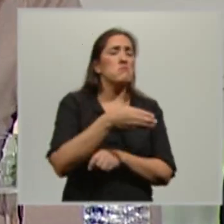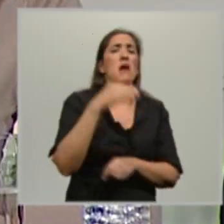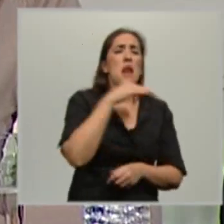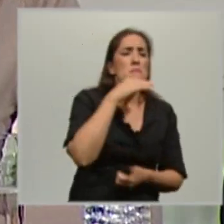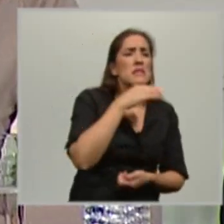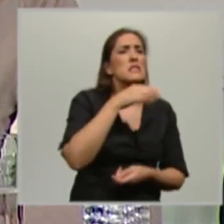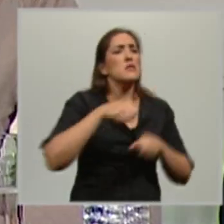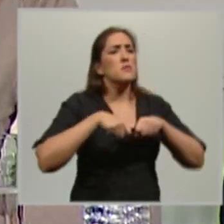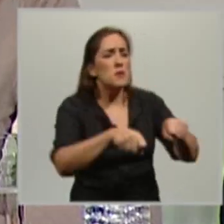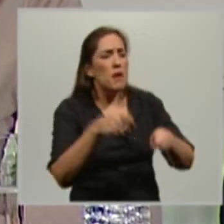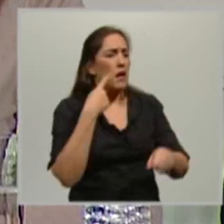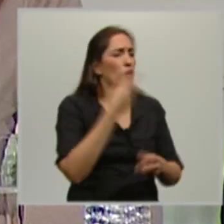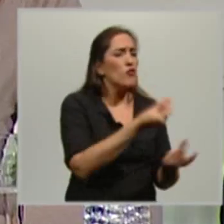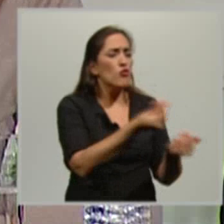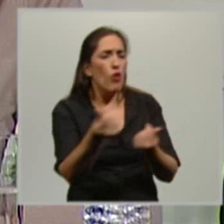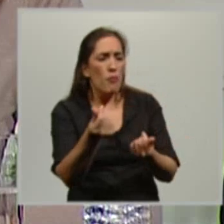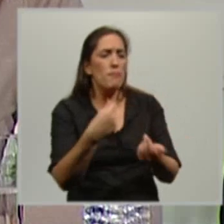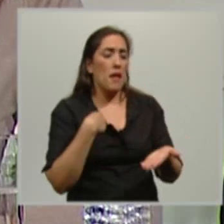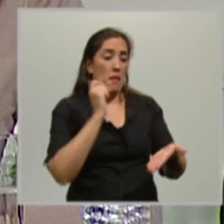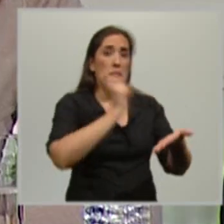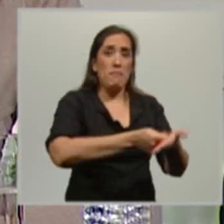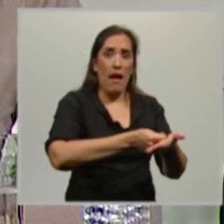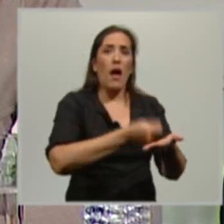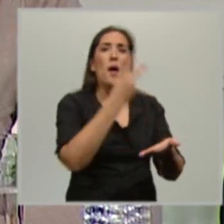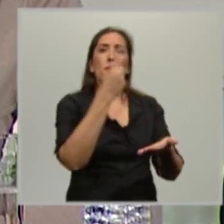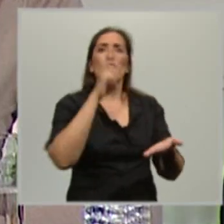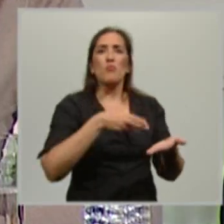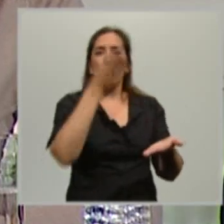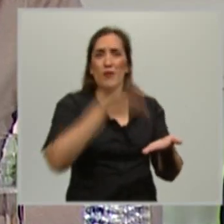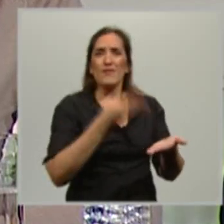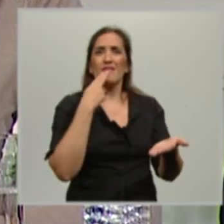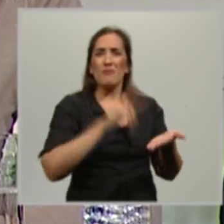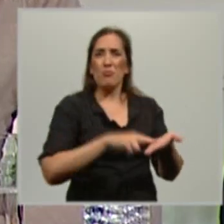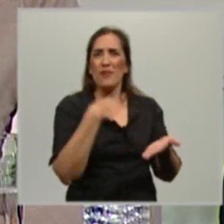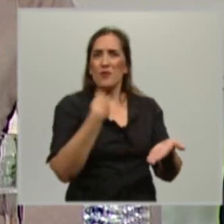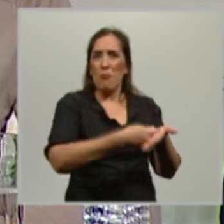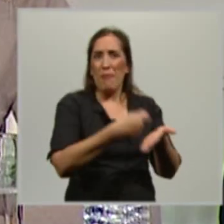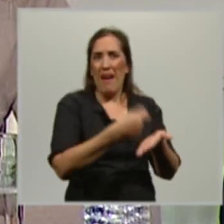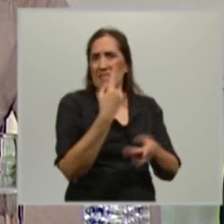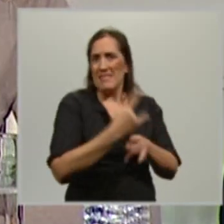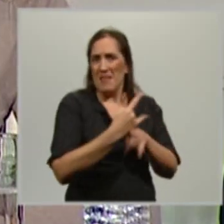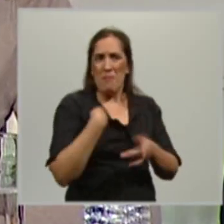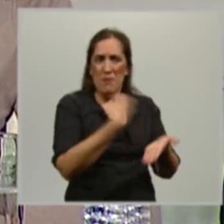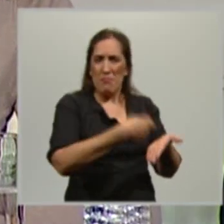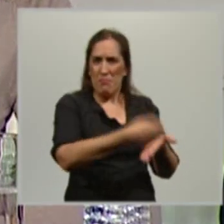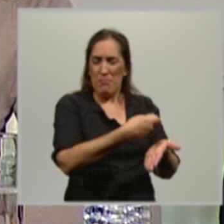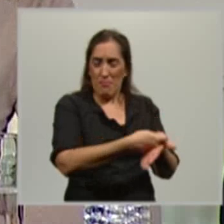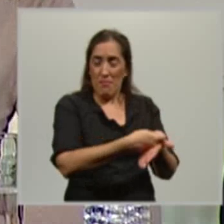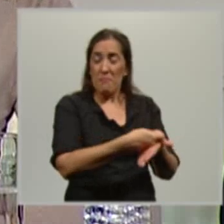barrio a comprar un producto y paga su 21%. Y tal vez ese señor, esa señora,